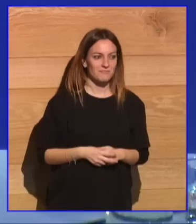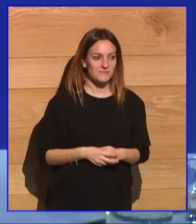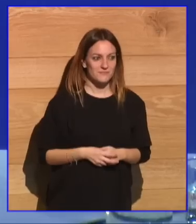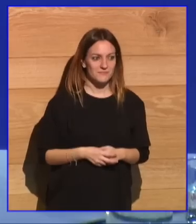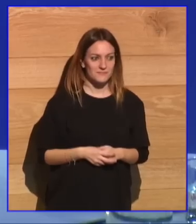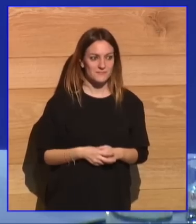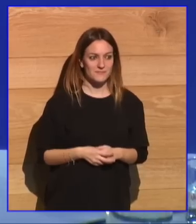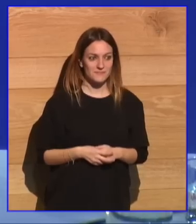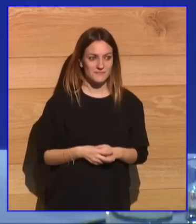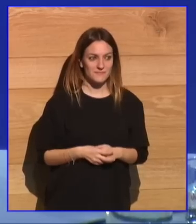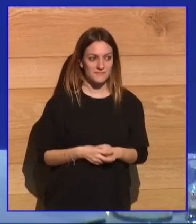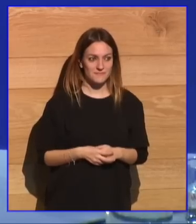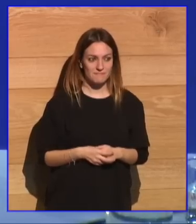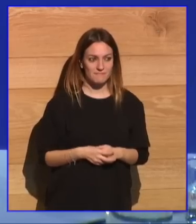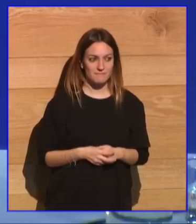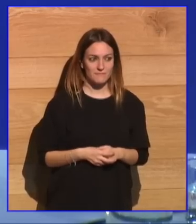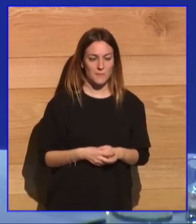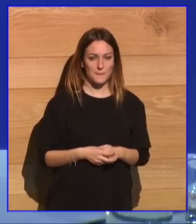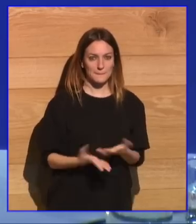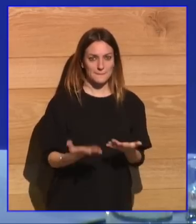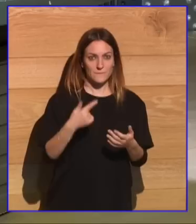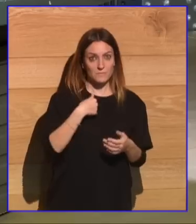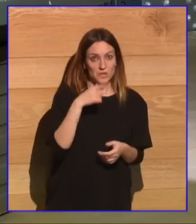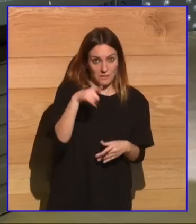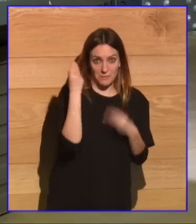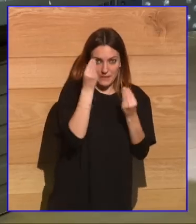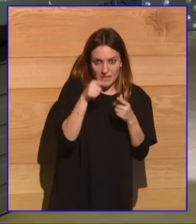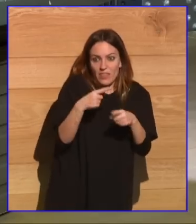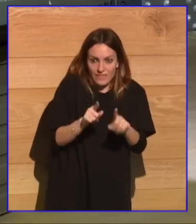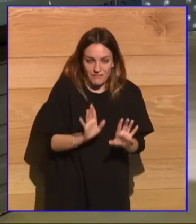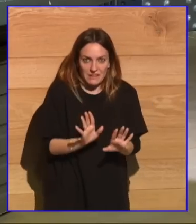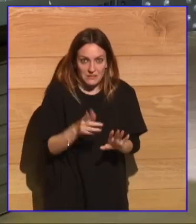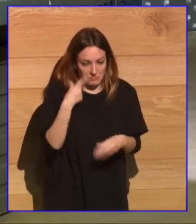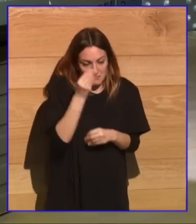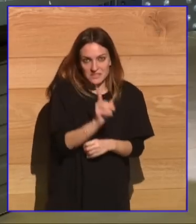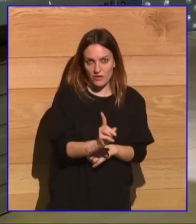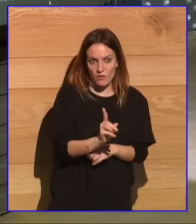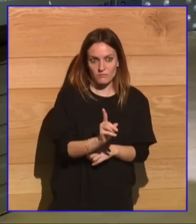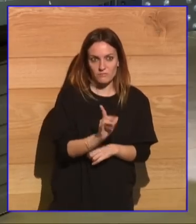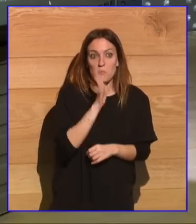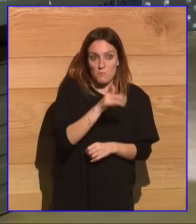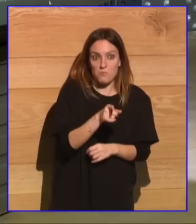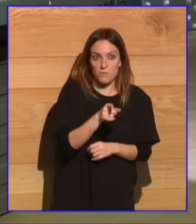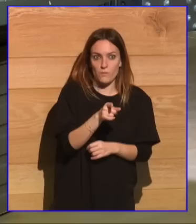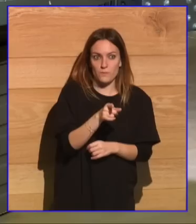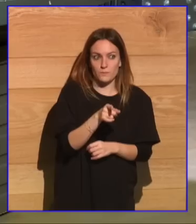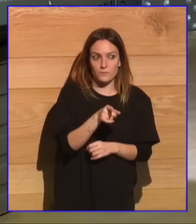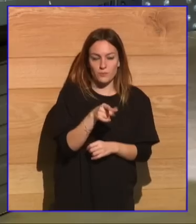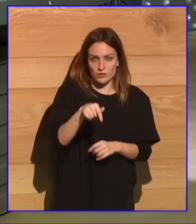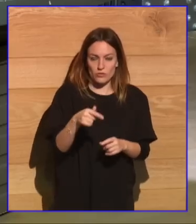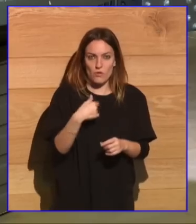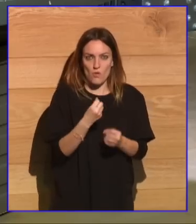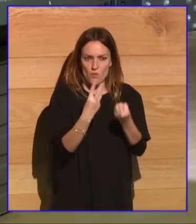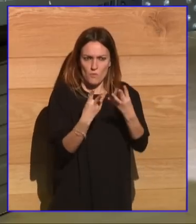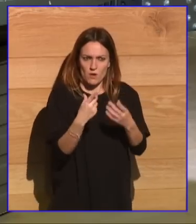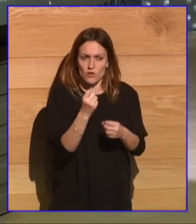no. Pues es que yo también habría apostado que no y por eso me ha saltado la cifra. ¿Pero